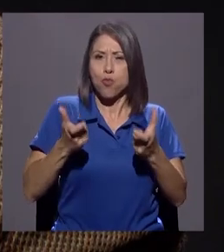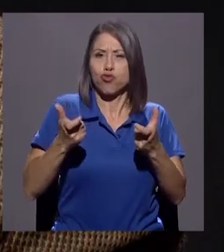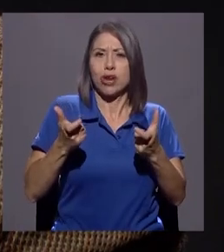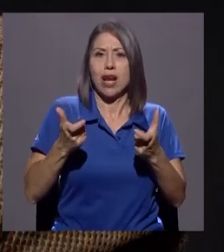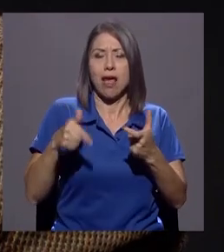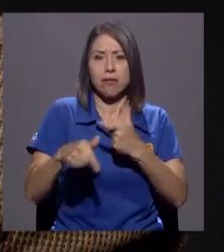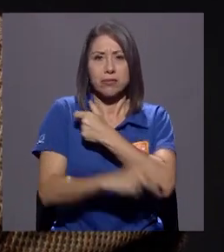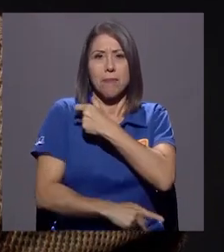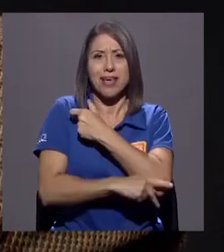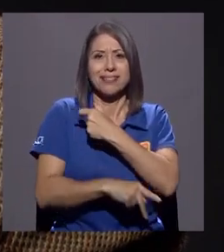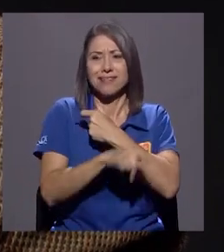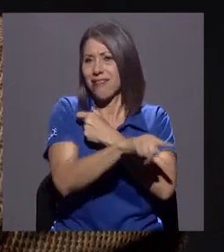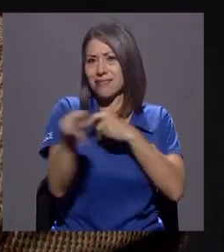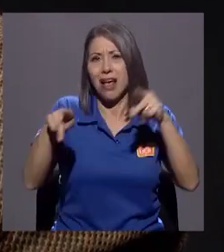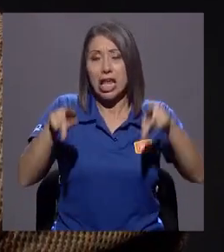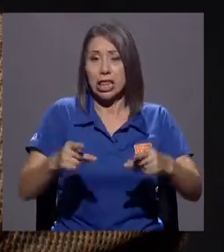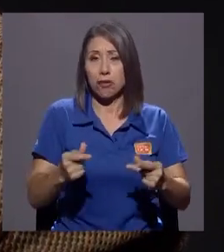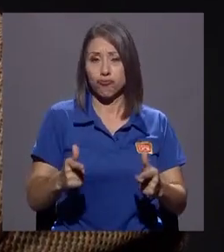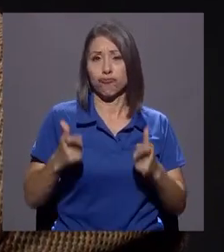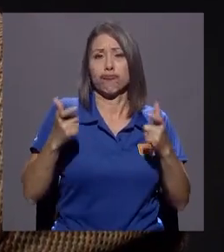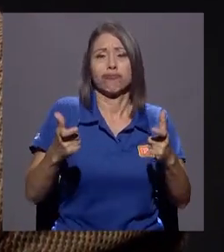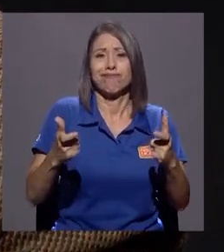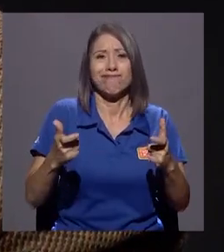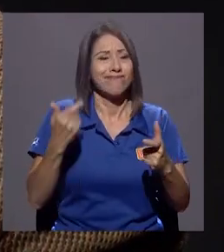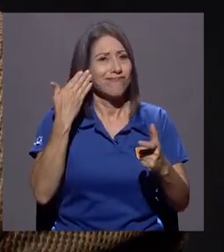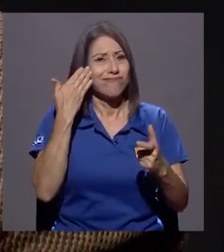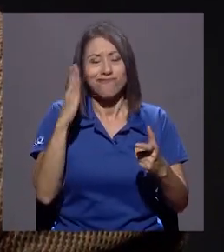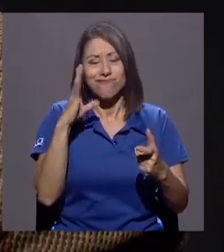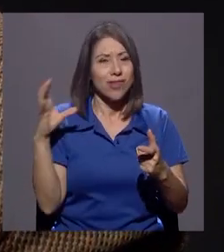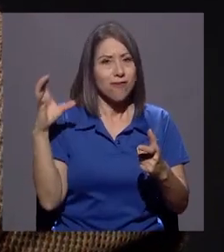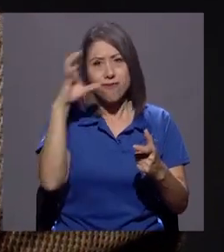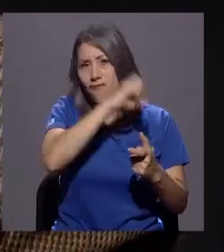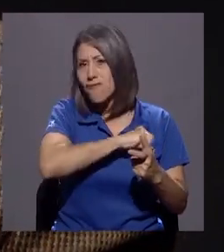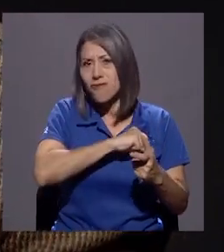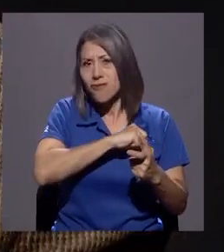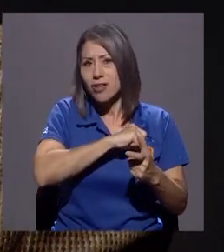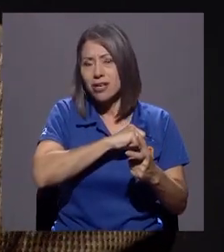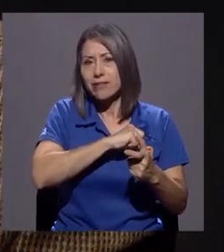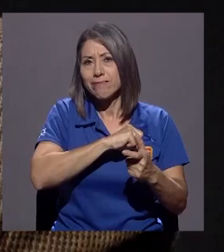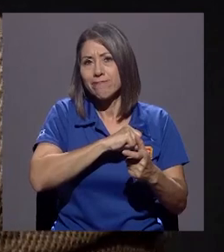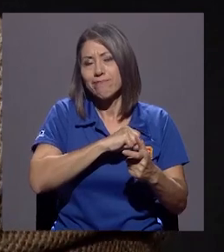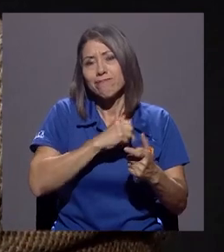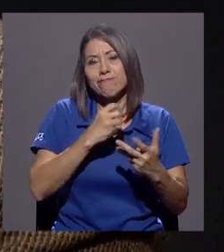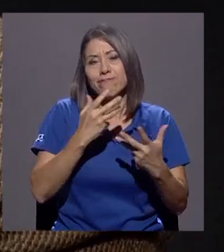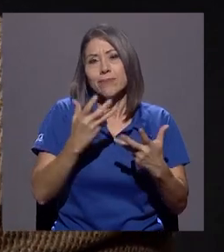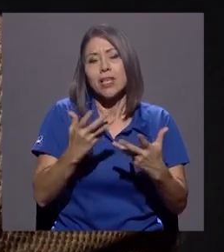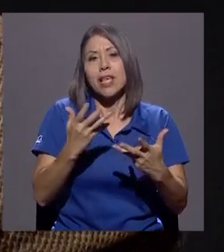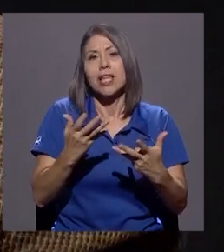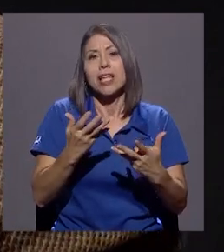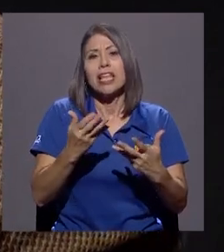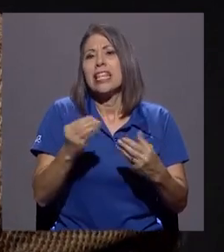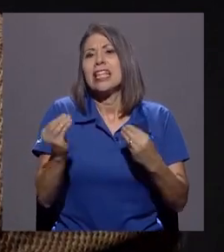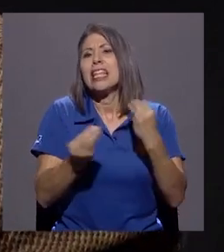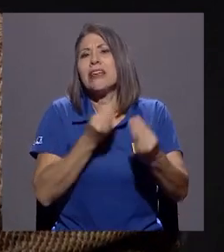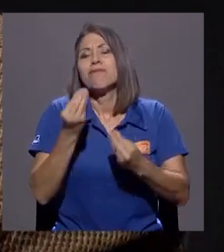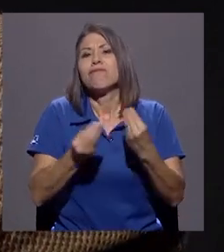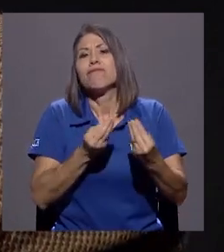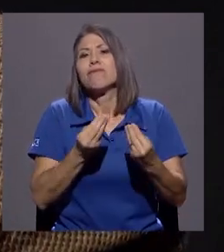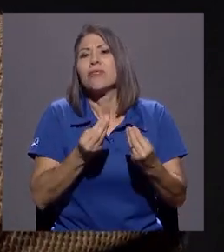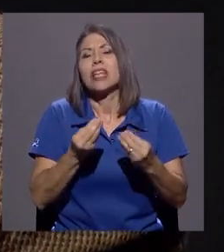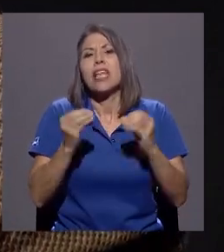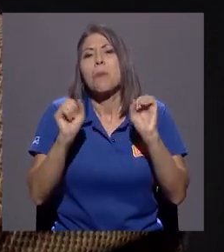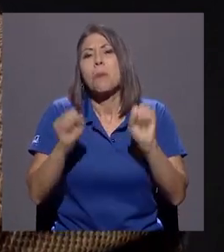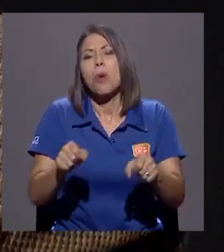no no tienen conciencia del del en su en su mezquindad de hacia dónde puede